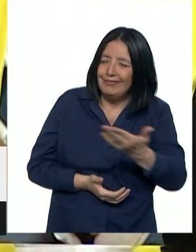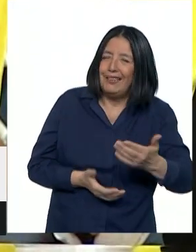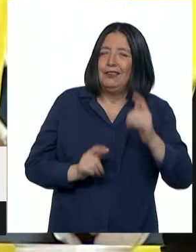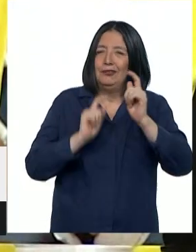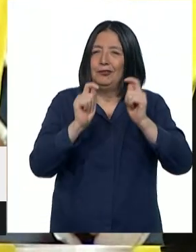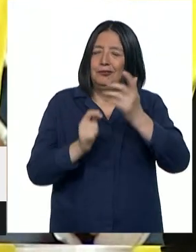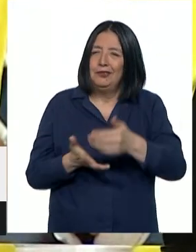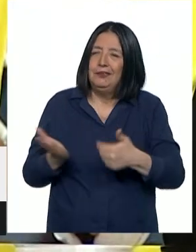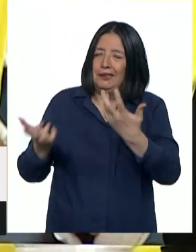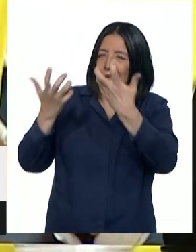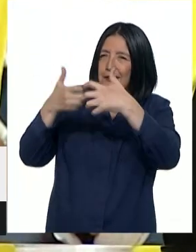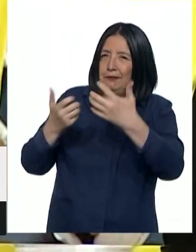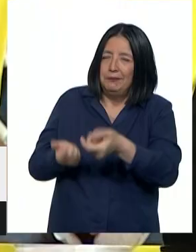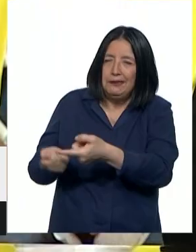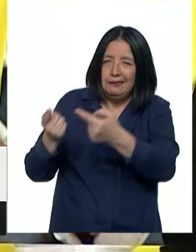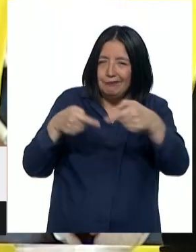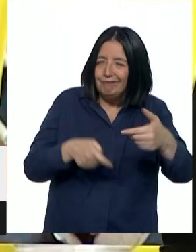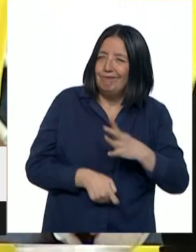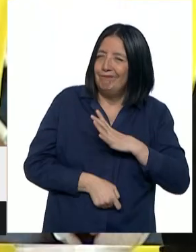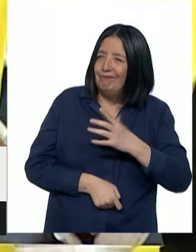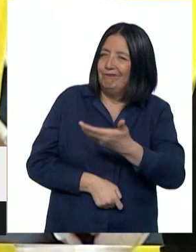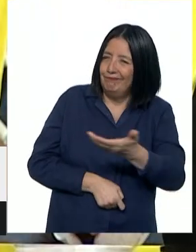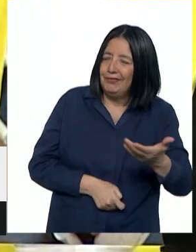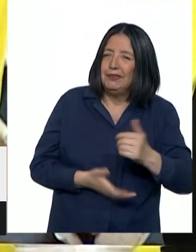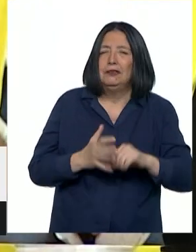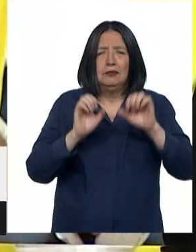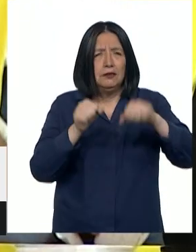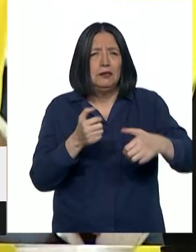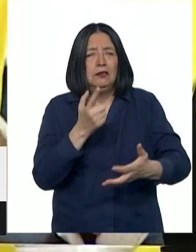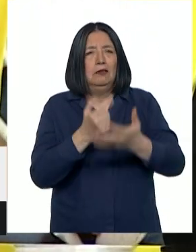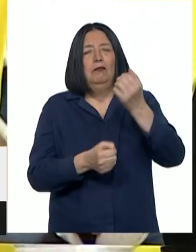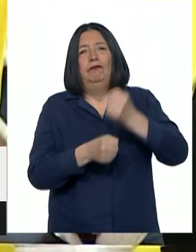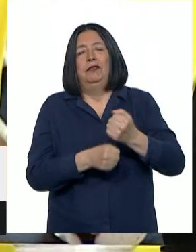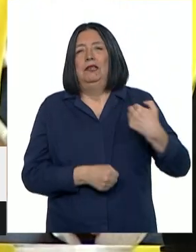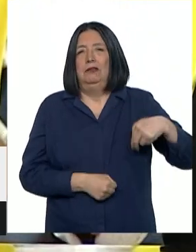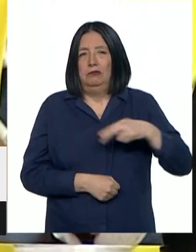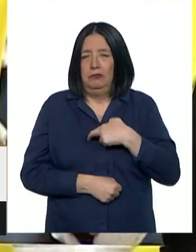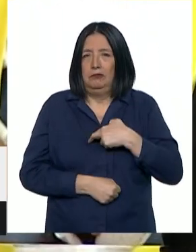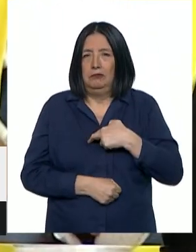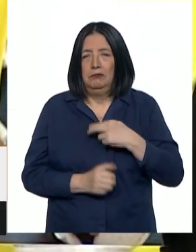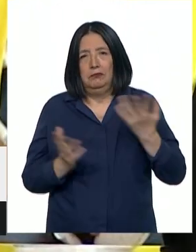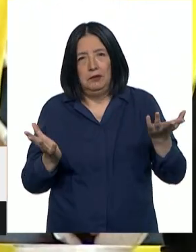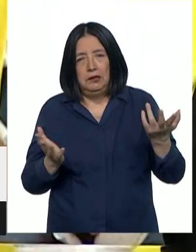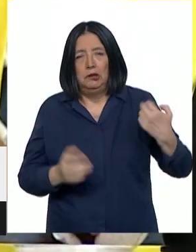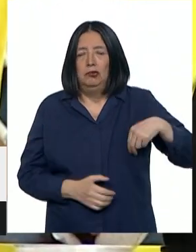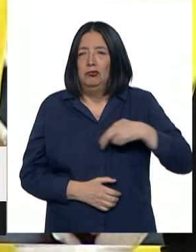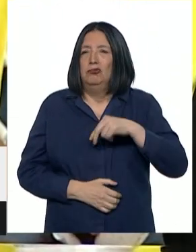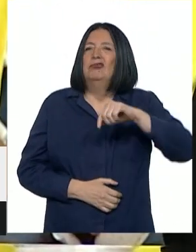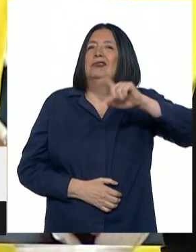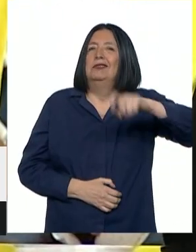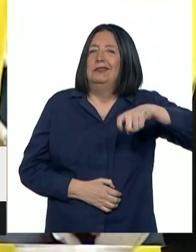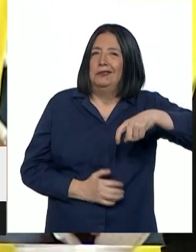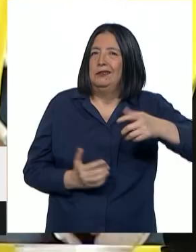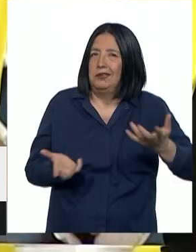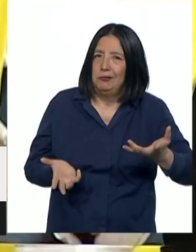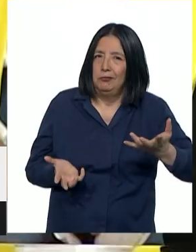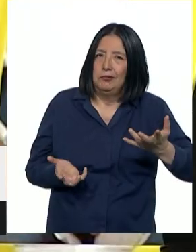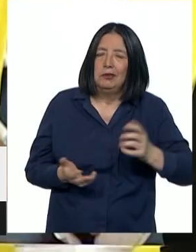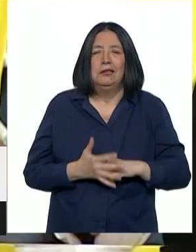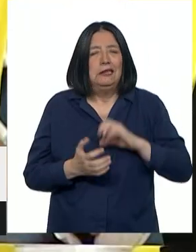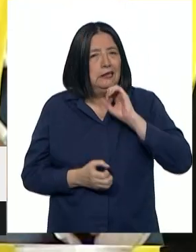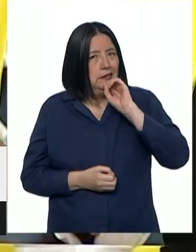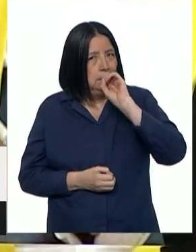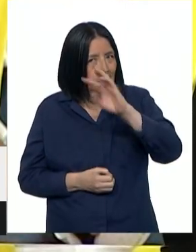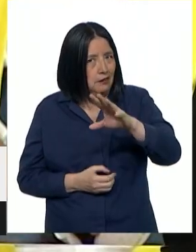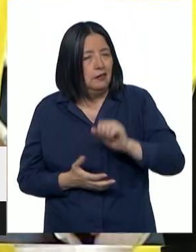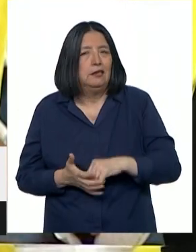a los inversionistas, que confíen en nosotros. Pero para ello necesitamos decirles